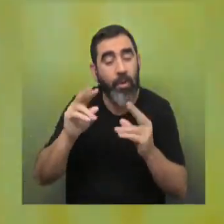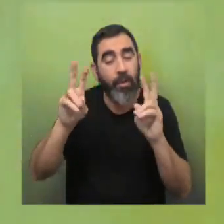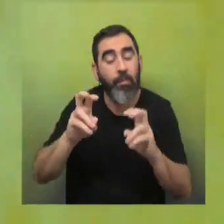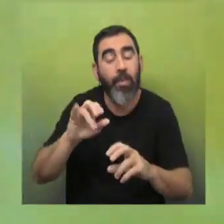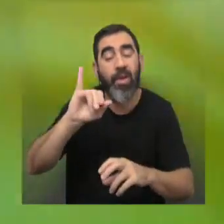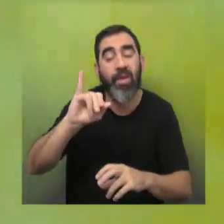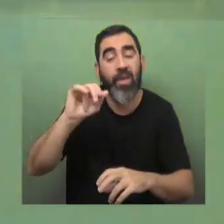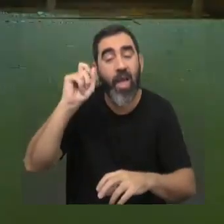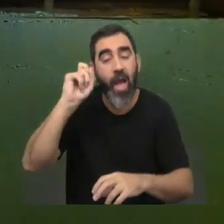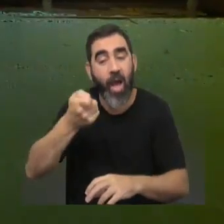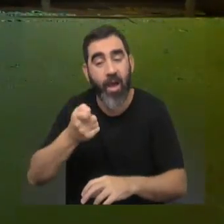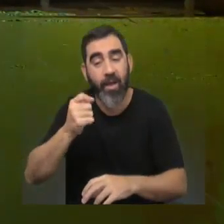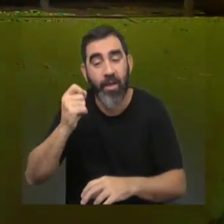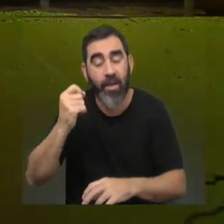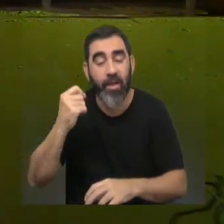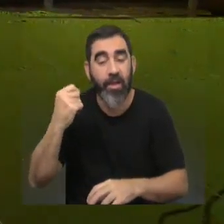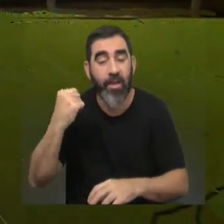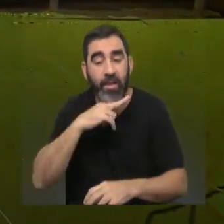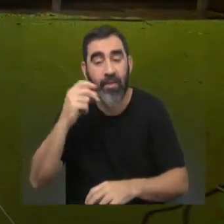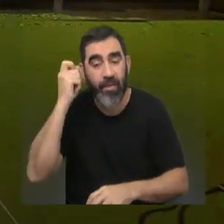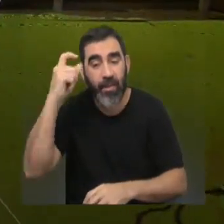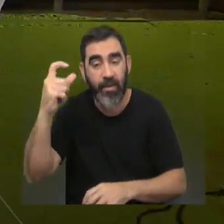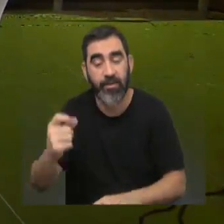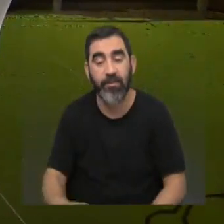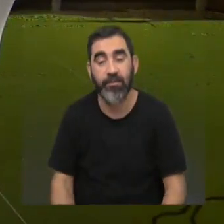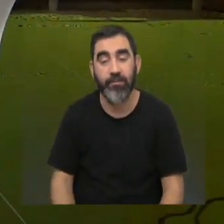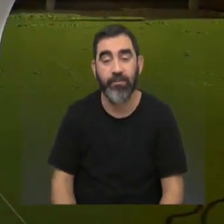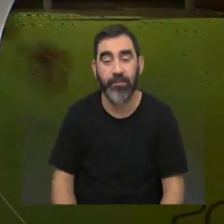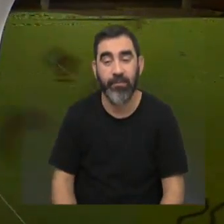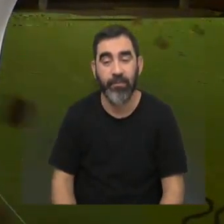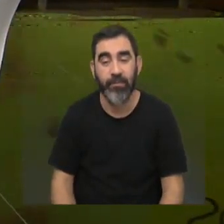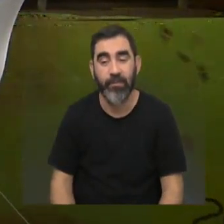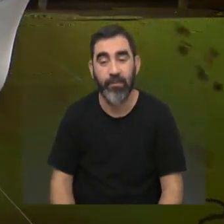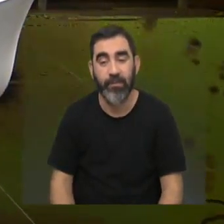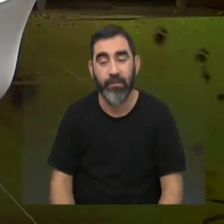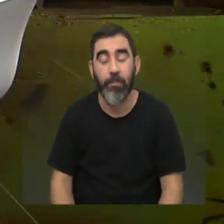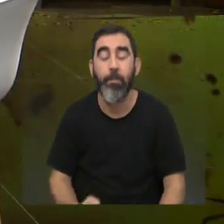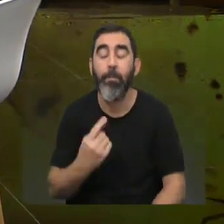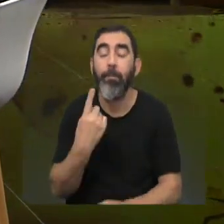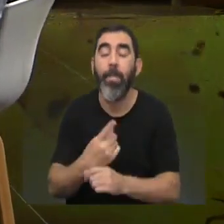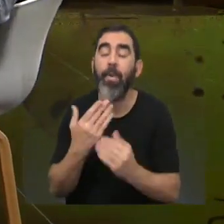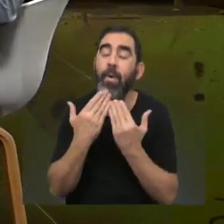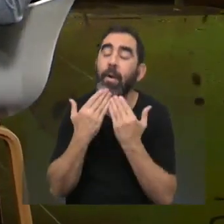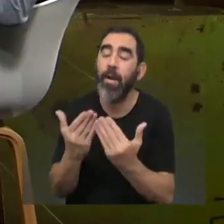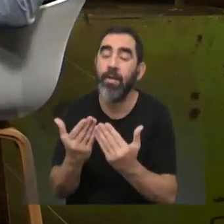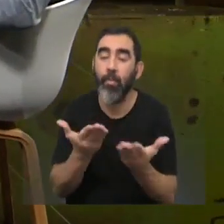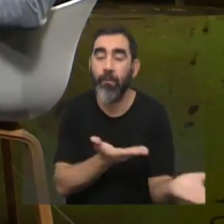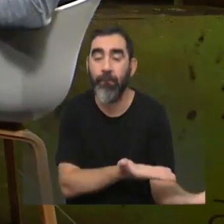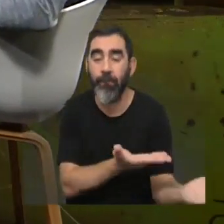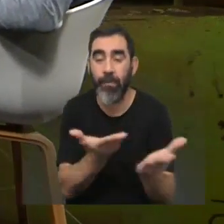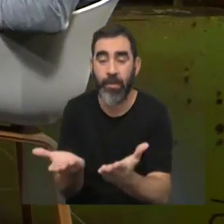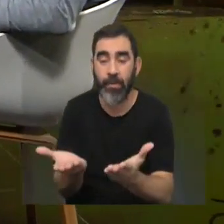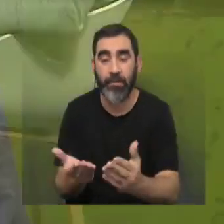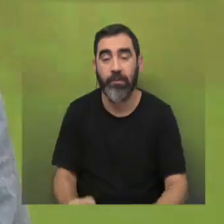inteligencia artificial. ¿Qué podemos...? Bueno, si querés, bueno, primero muchas gracias por la invitación.